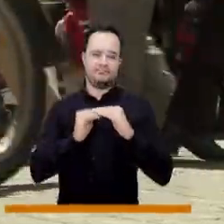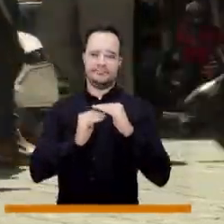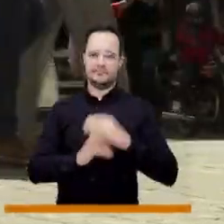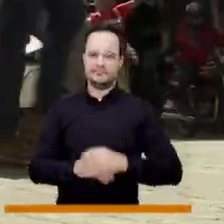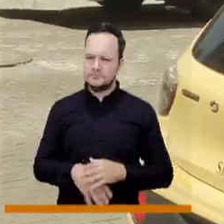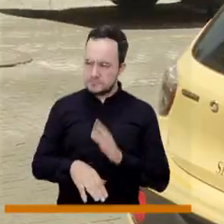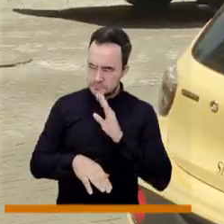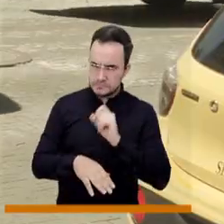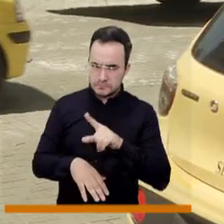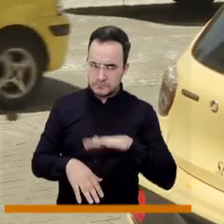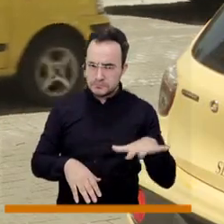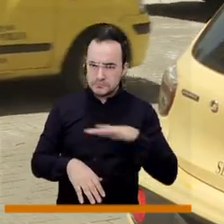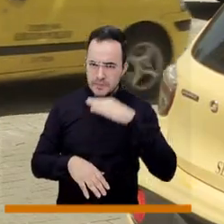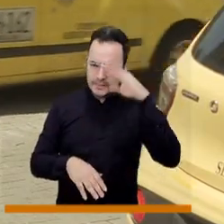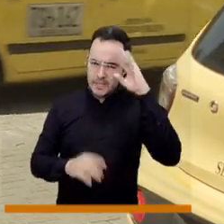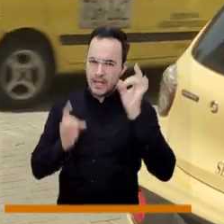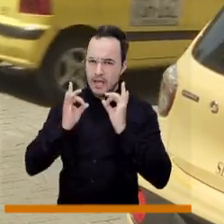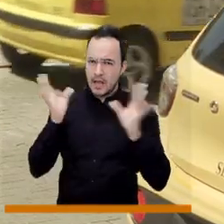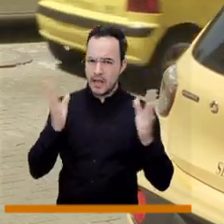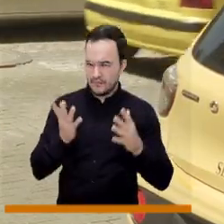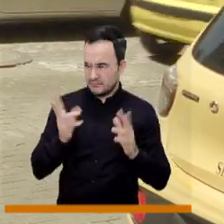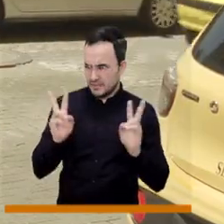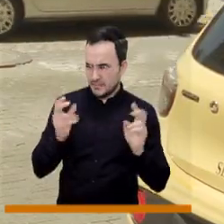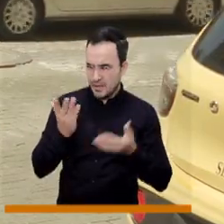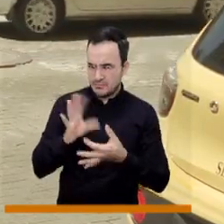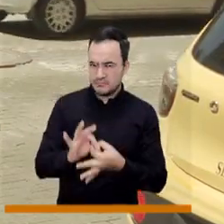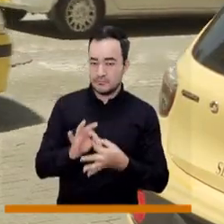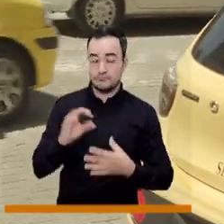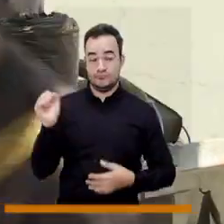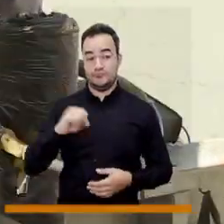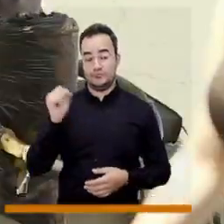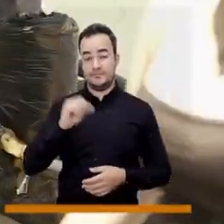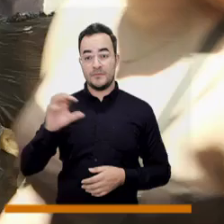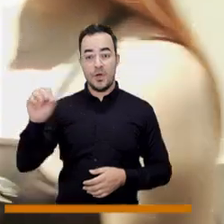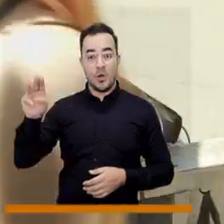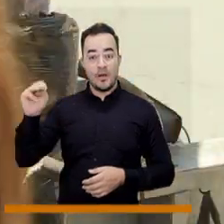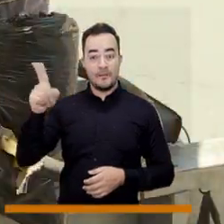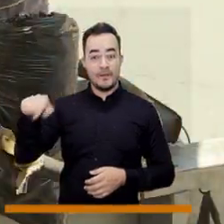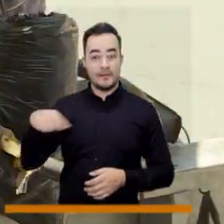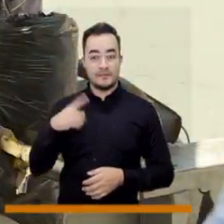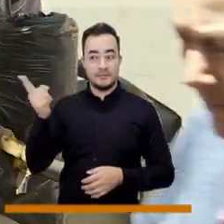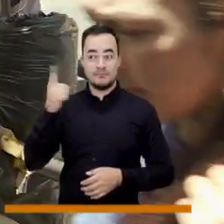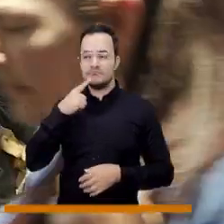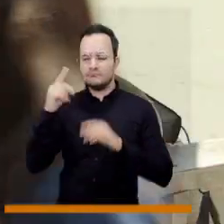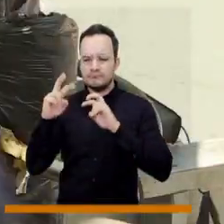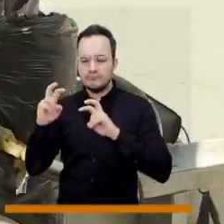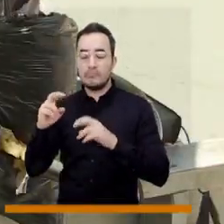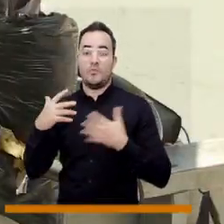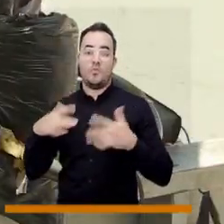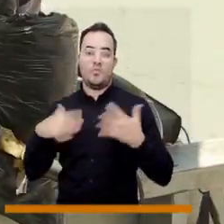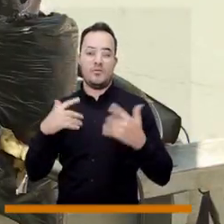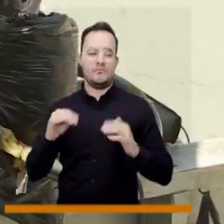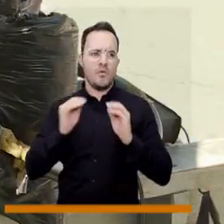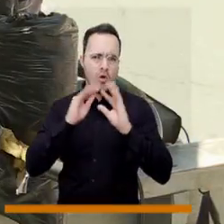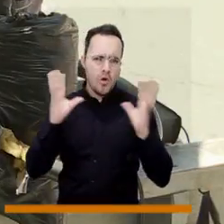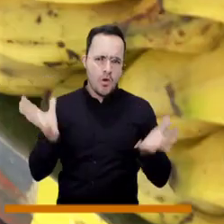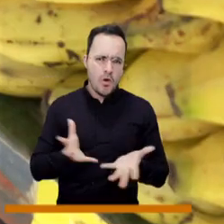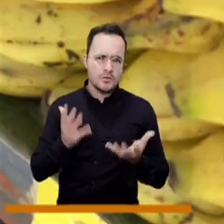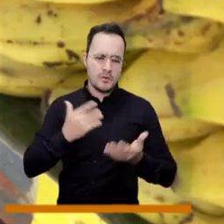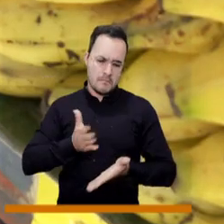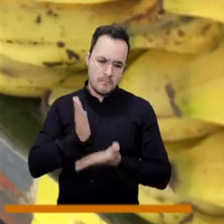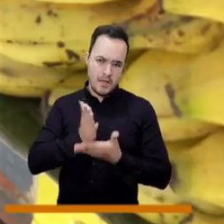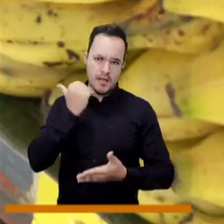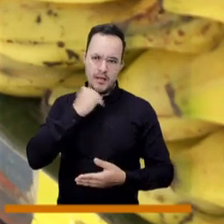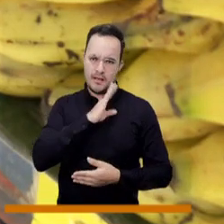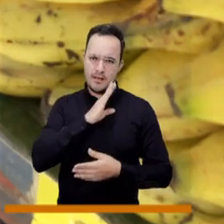del uso del suelo. Profe, ¿realmente es tan grave el asunto aquí en Medellín? Realmente sí. La OMS indica que el